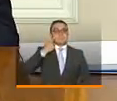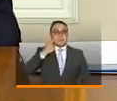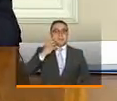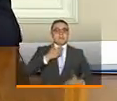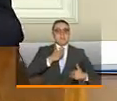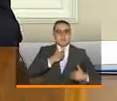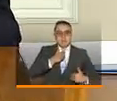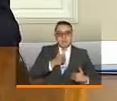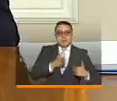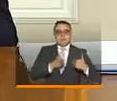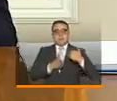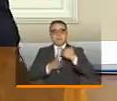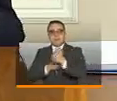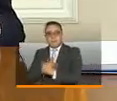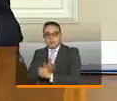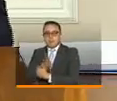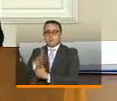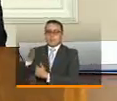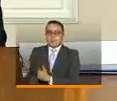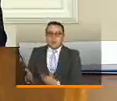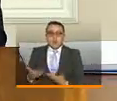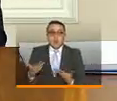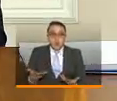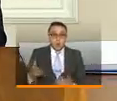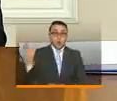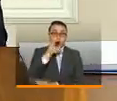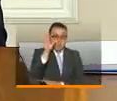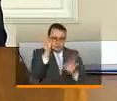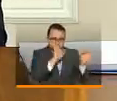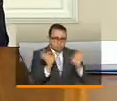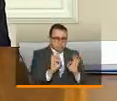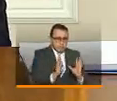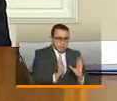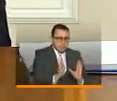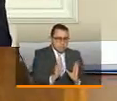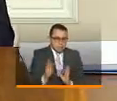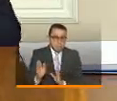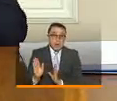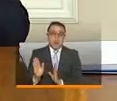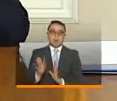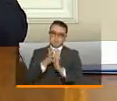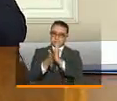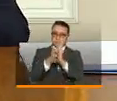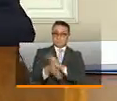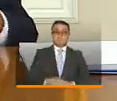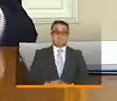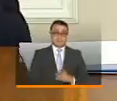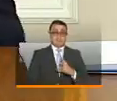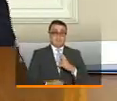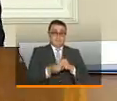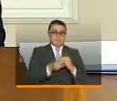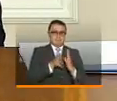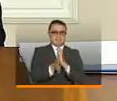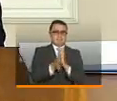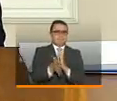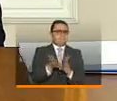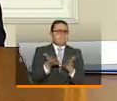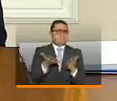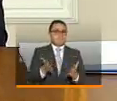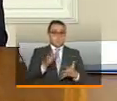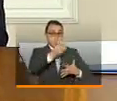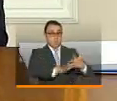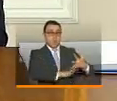paso del proceso, de cómo está el nivel de preparación y alistamiento, sino también una vez más hablar de cómo esperamos se ajuste con